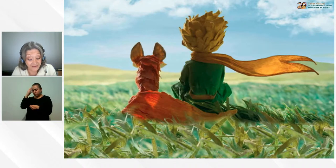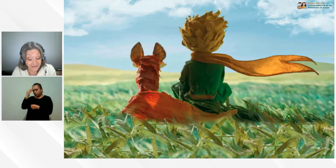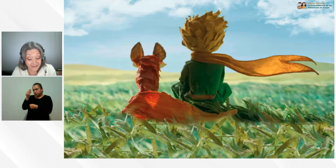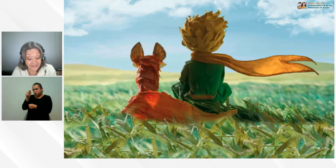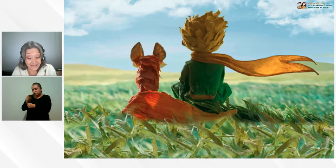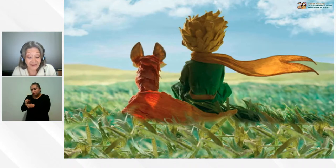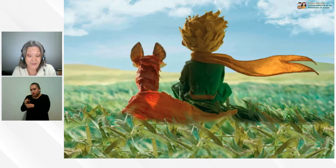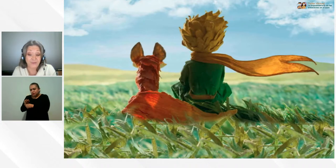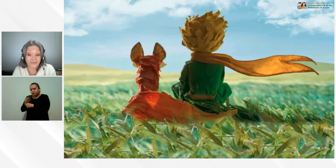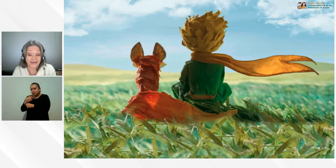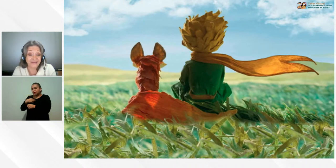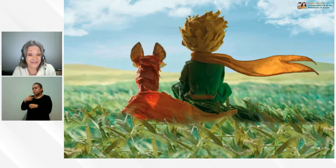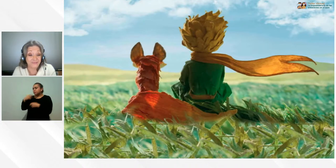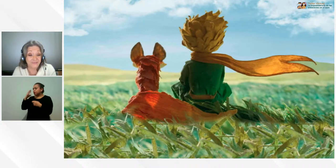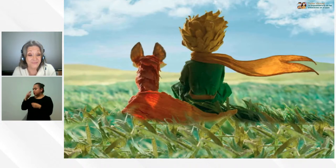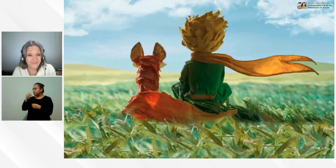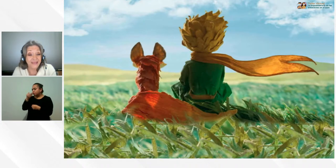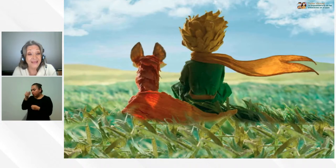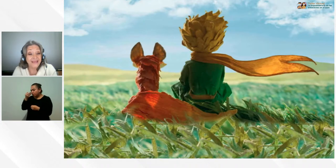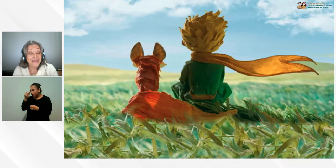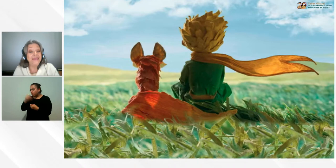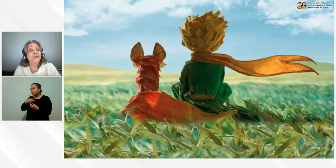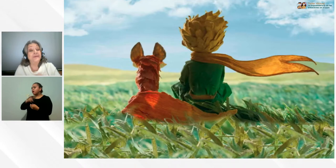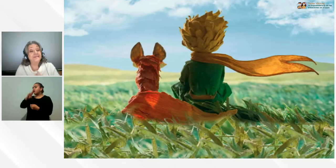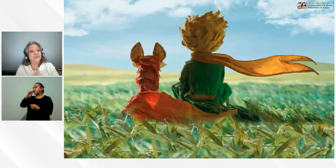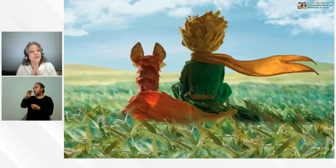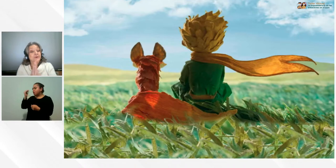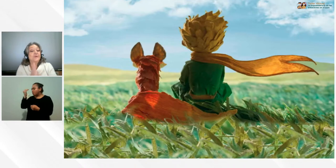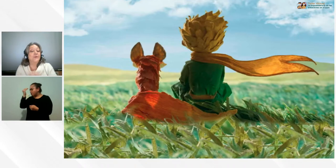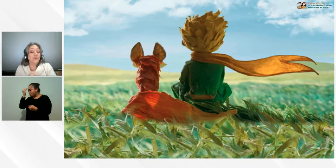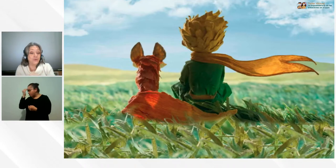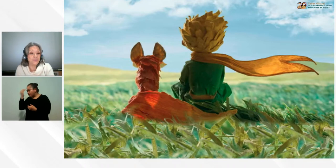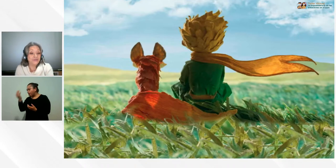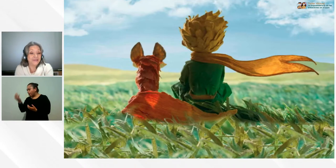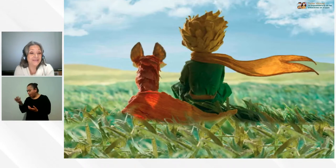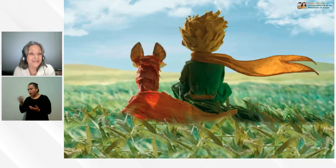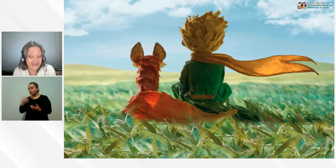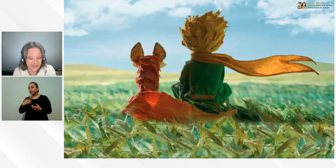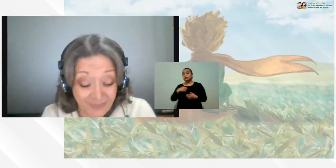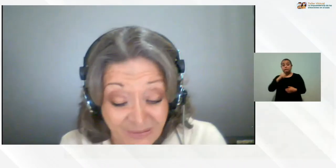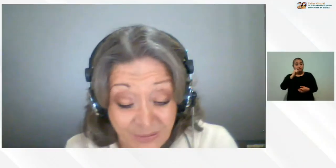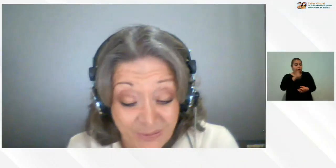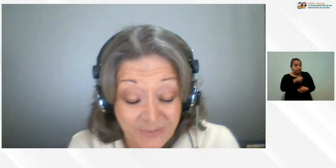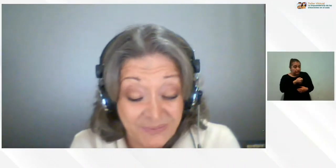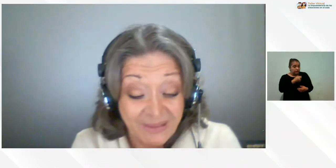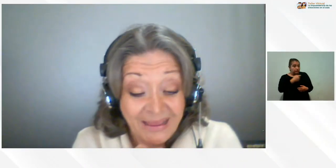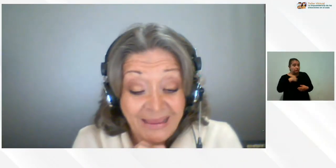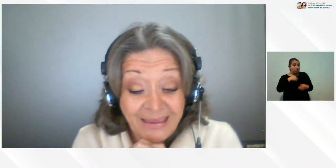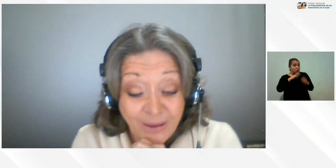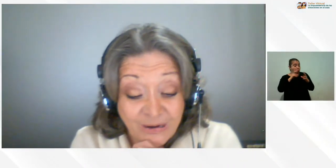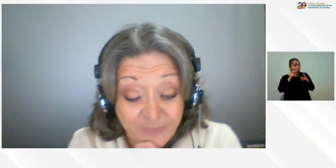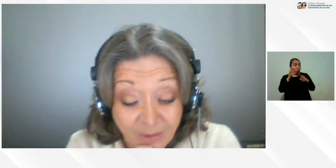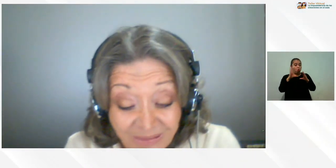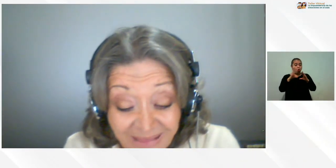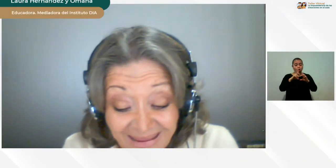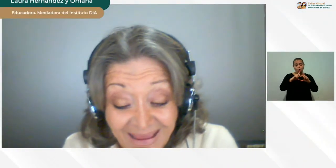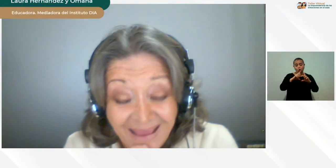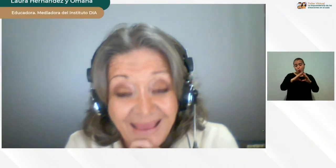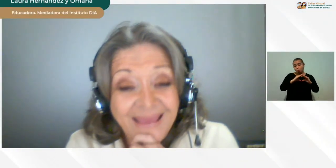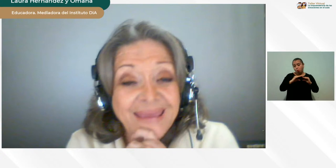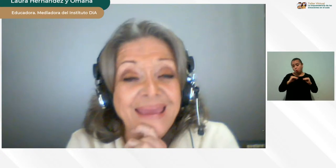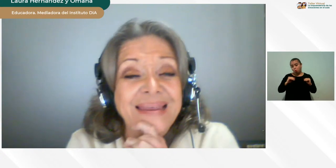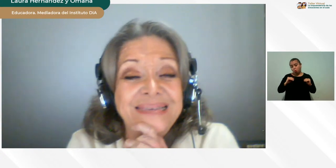fin de recordarse. Y con esto concluimos este capítulo. Y yo les